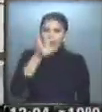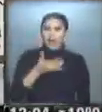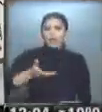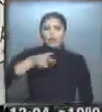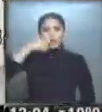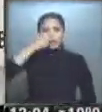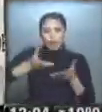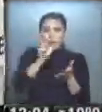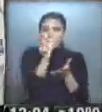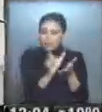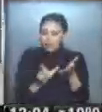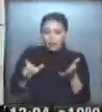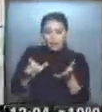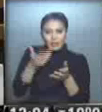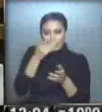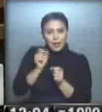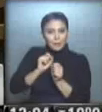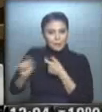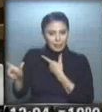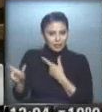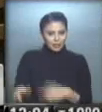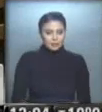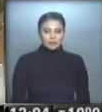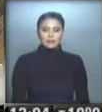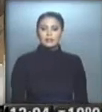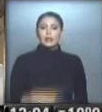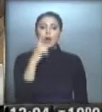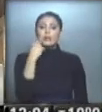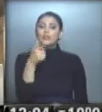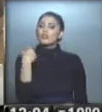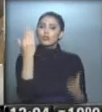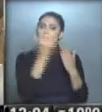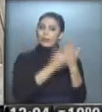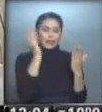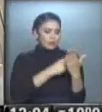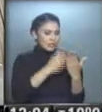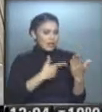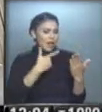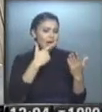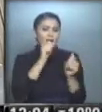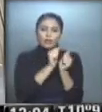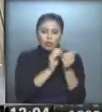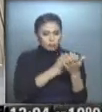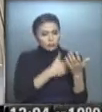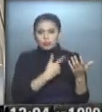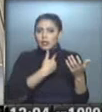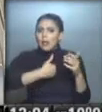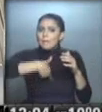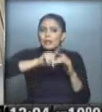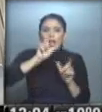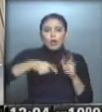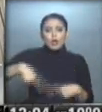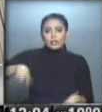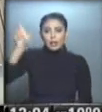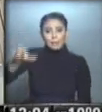del cargamento ilegal para venderla. Revisamos expedientes, revisamos antecedentes, y vimos que una gran parte de lo que cuenta esta